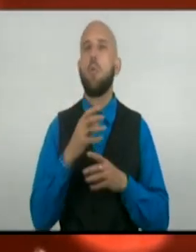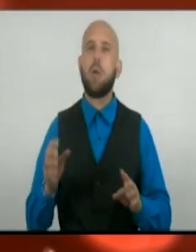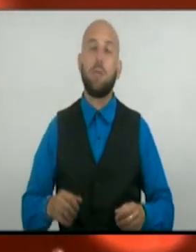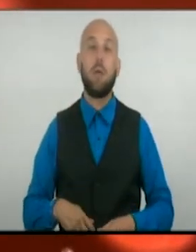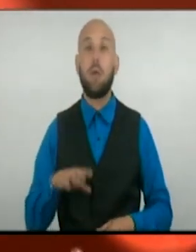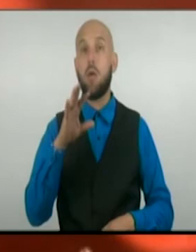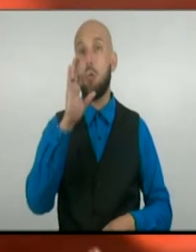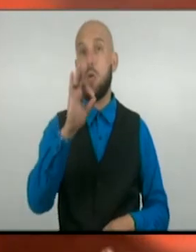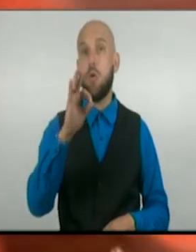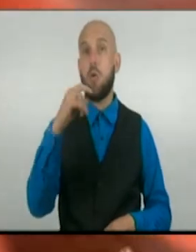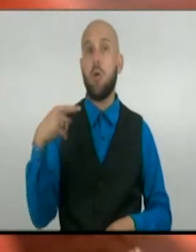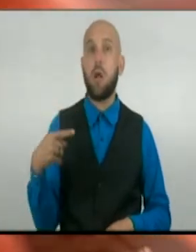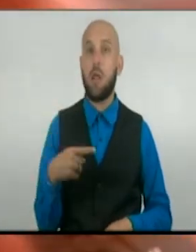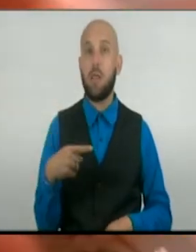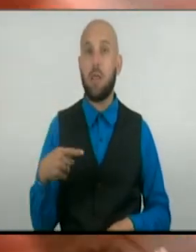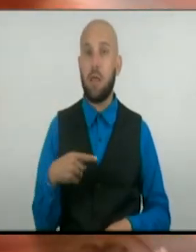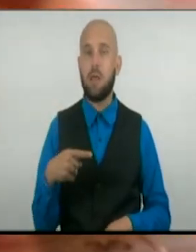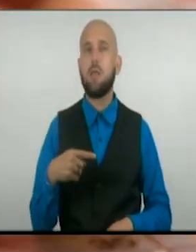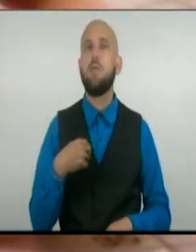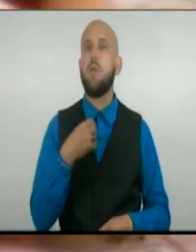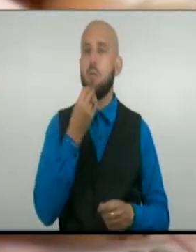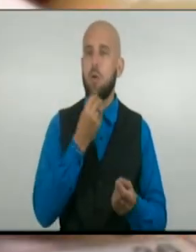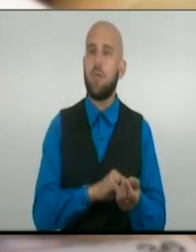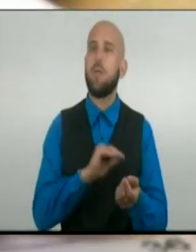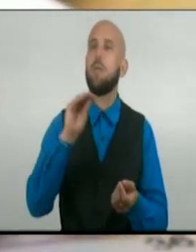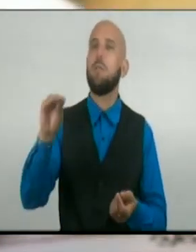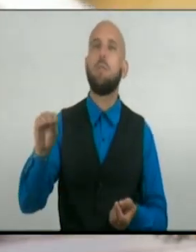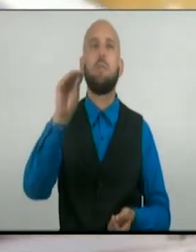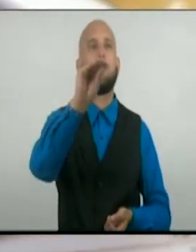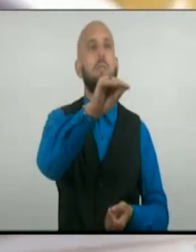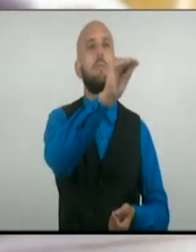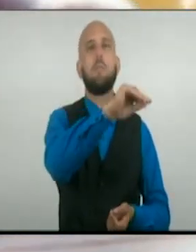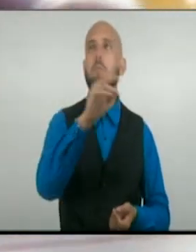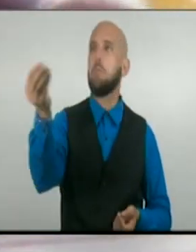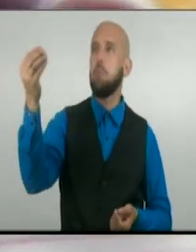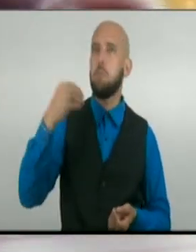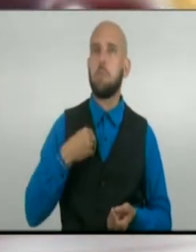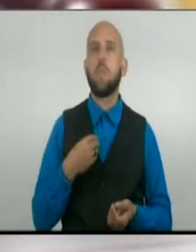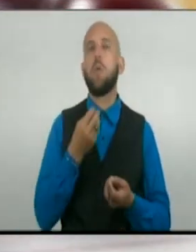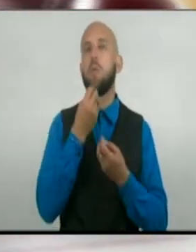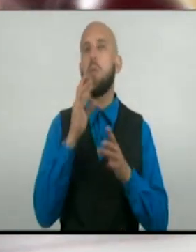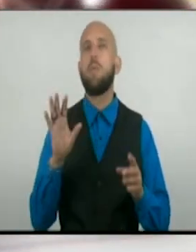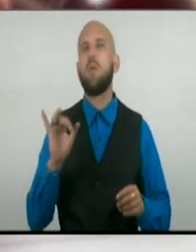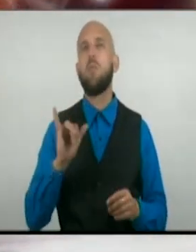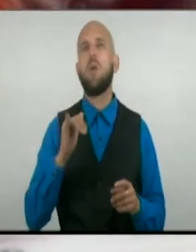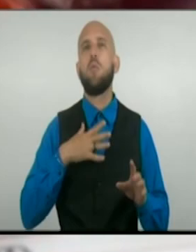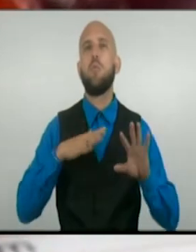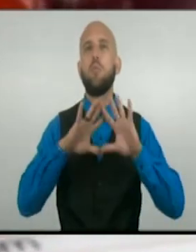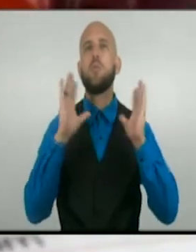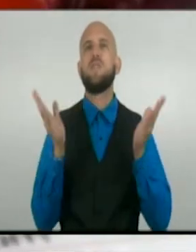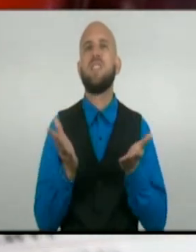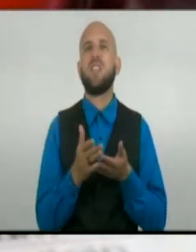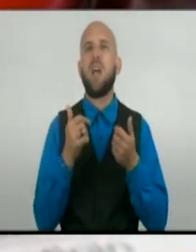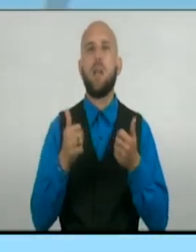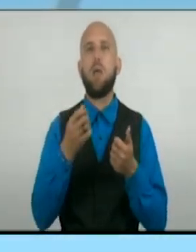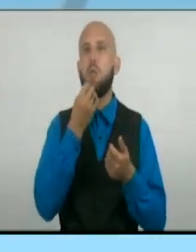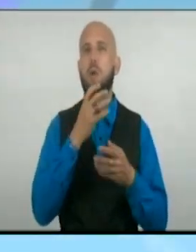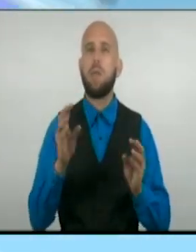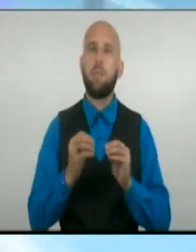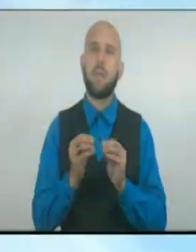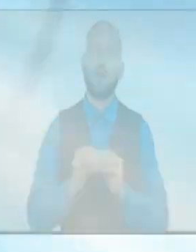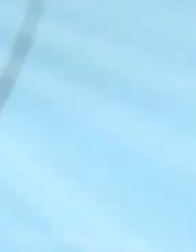o negativo puede transfundirse a cualquier persona es el denominado donante universal